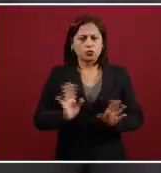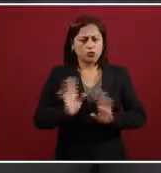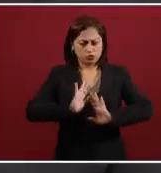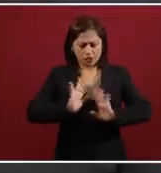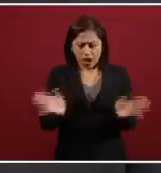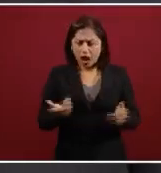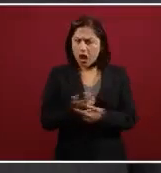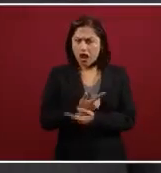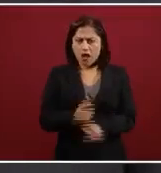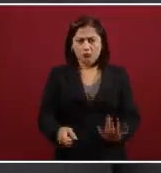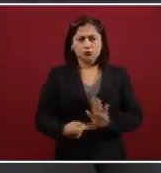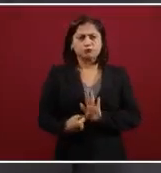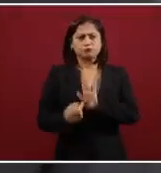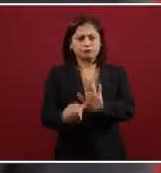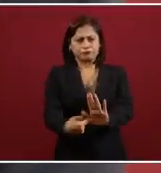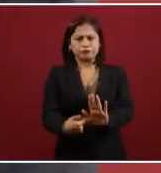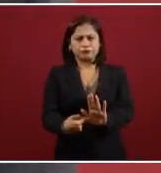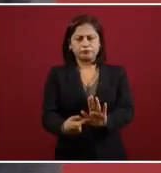Últimamente